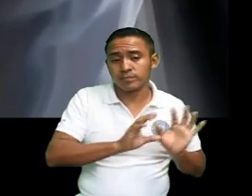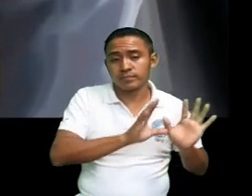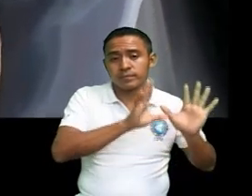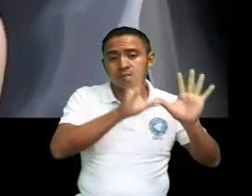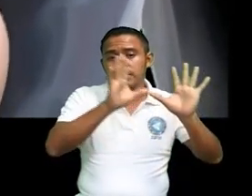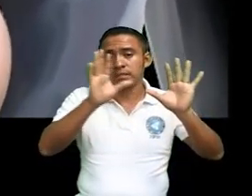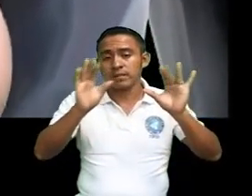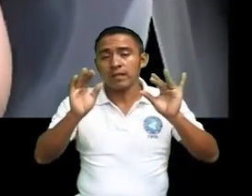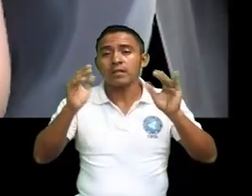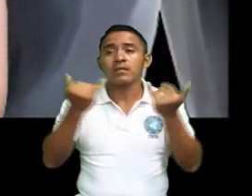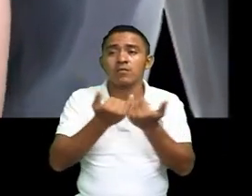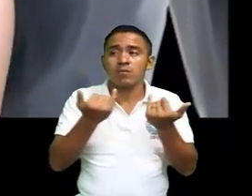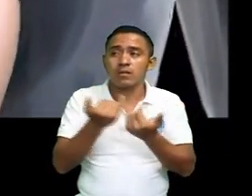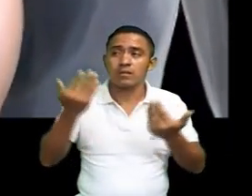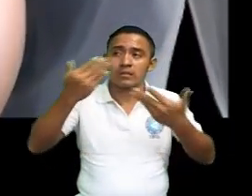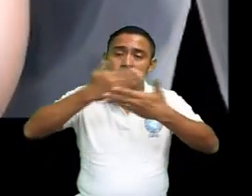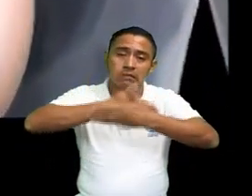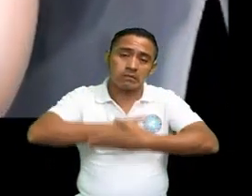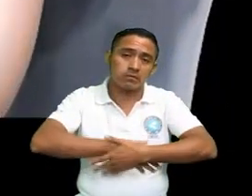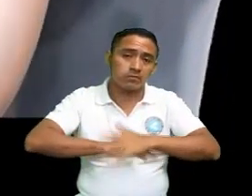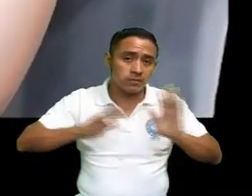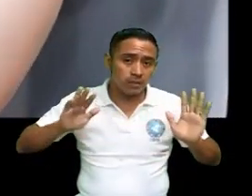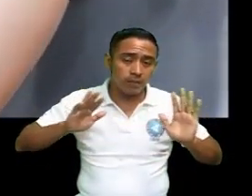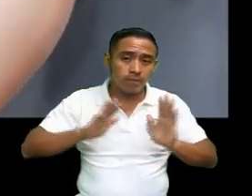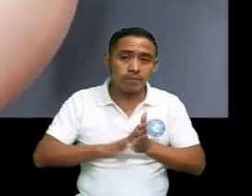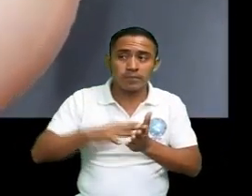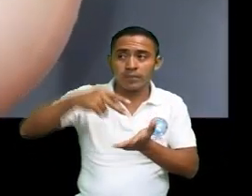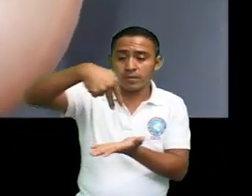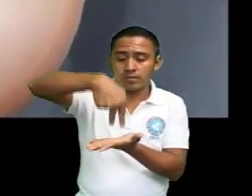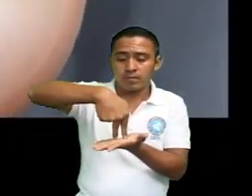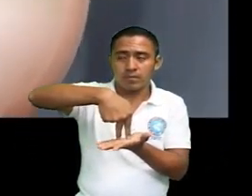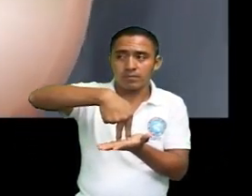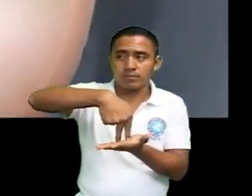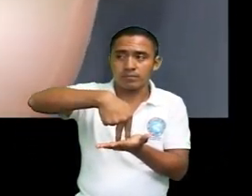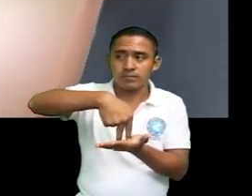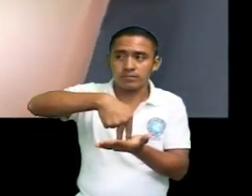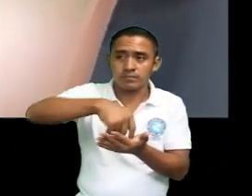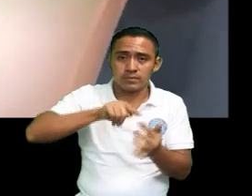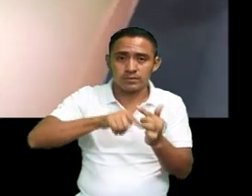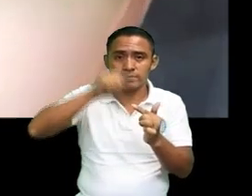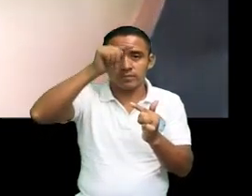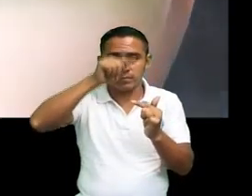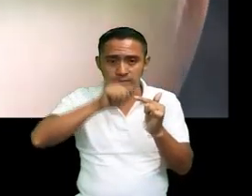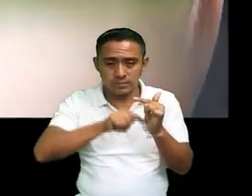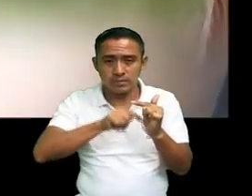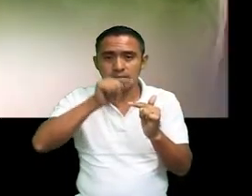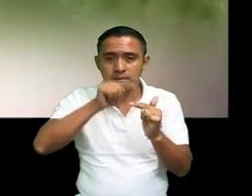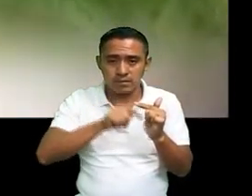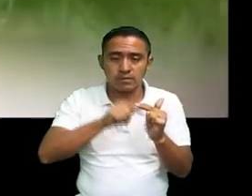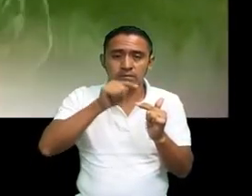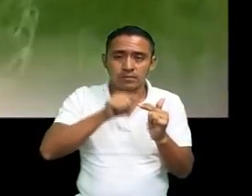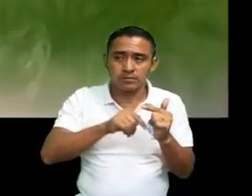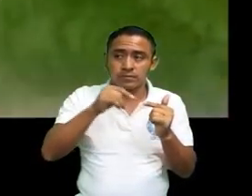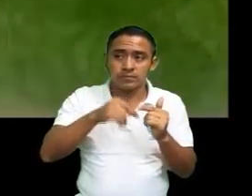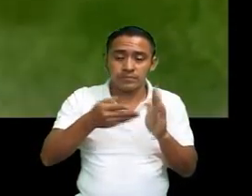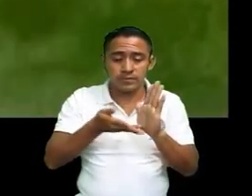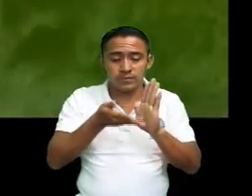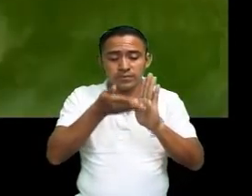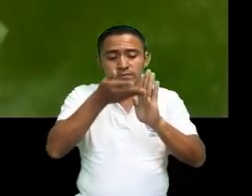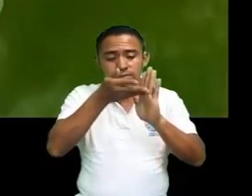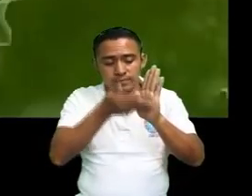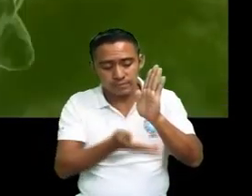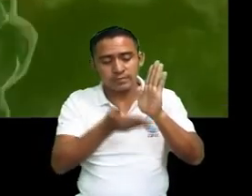en la noche. Entonces, si lo hacen estando de pie, que estamos en contra, a favor de la gravedad, que la gravedad va empujando